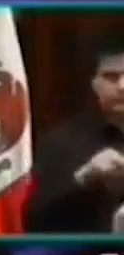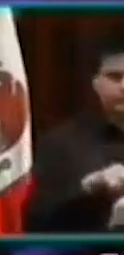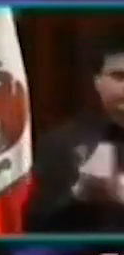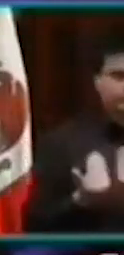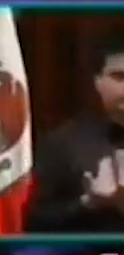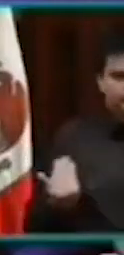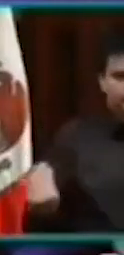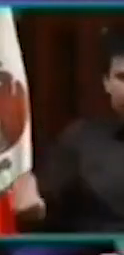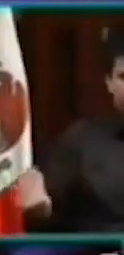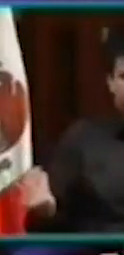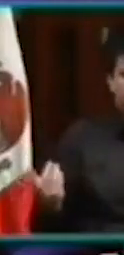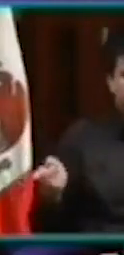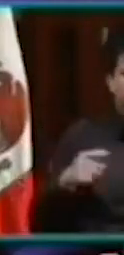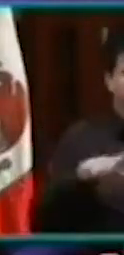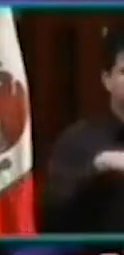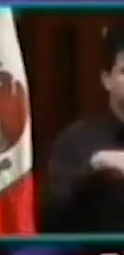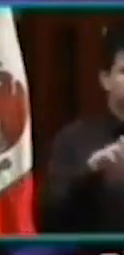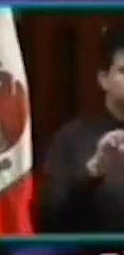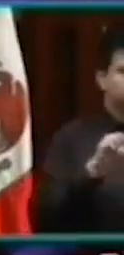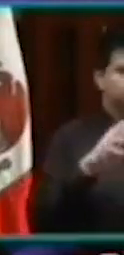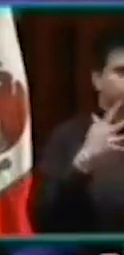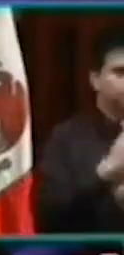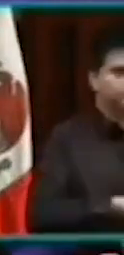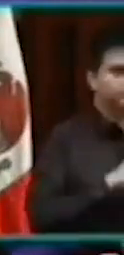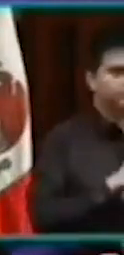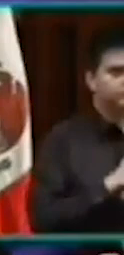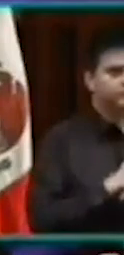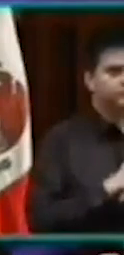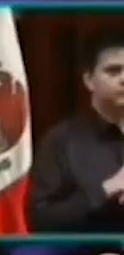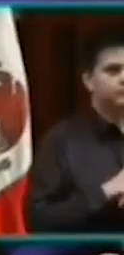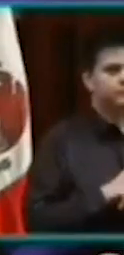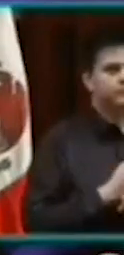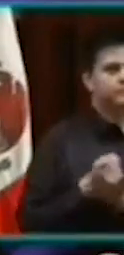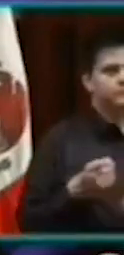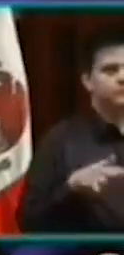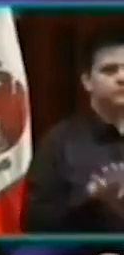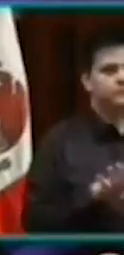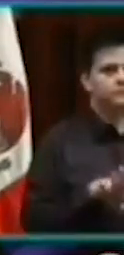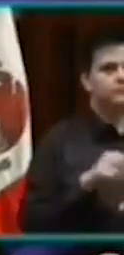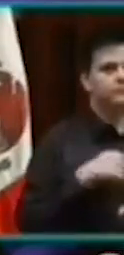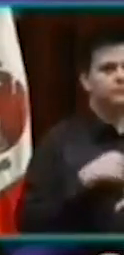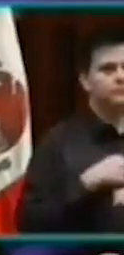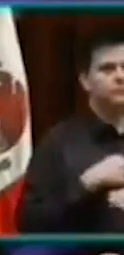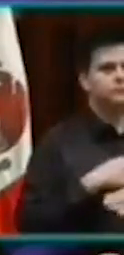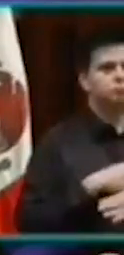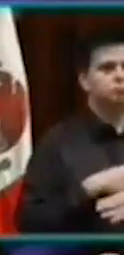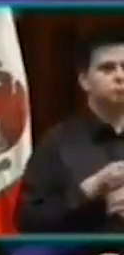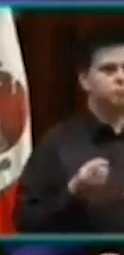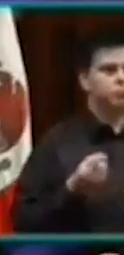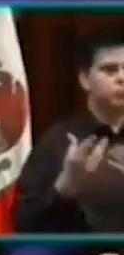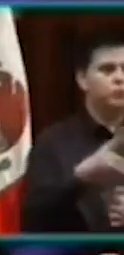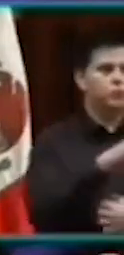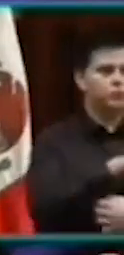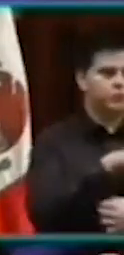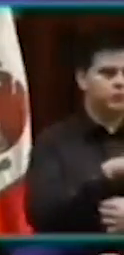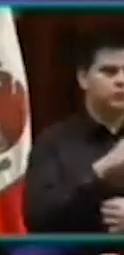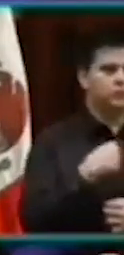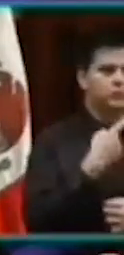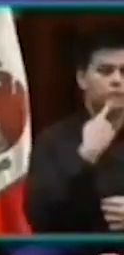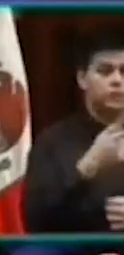19 resultaron positivas a través de un comunicado el gobierno del estado informó que el funcionario